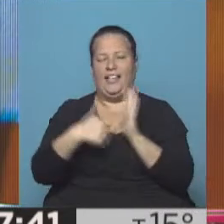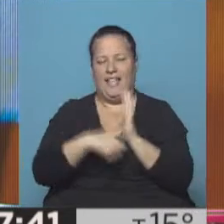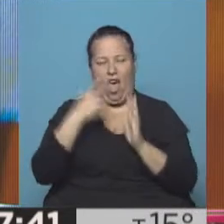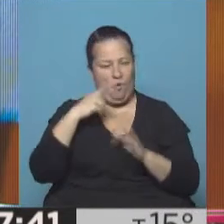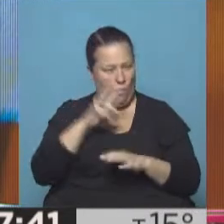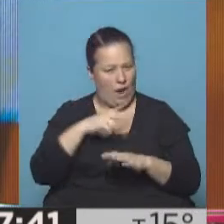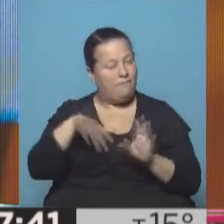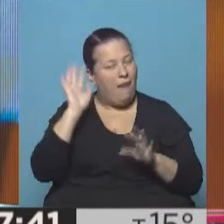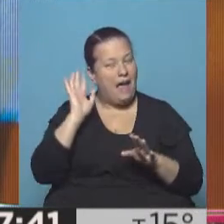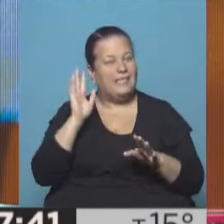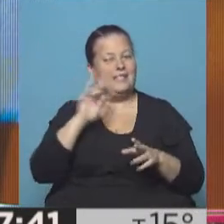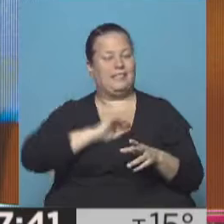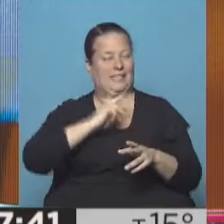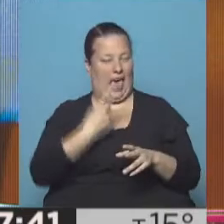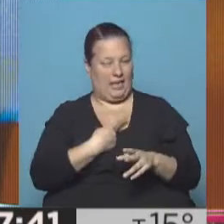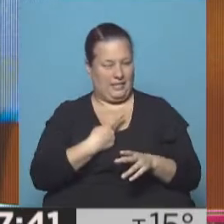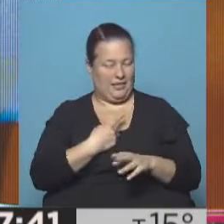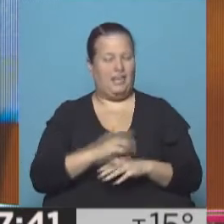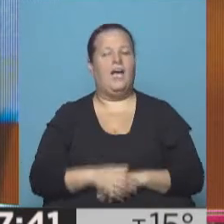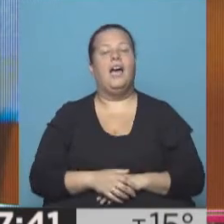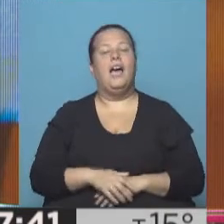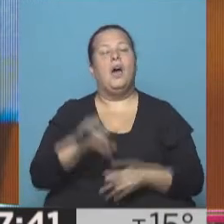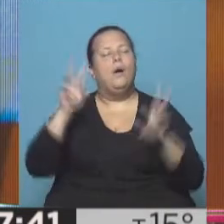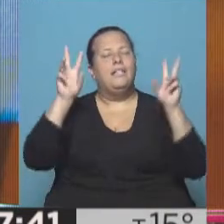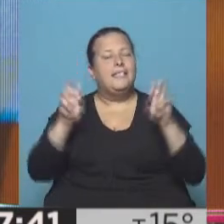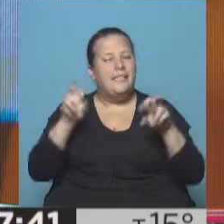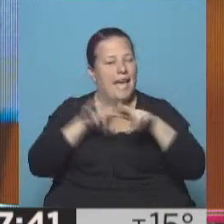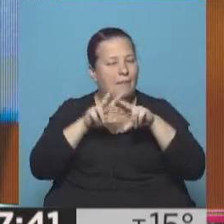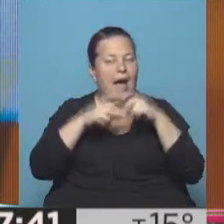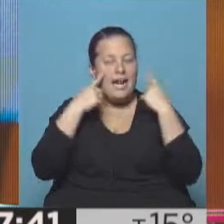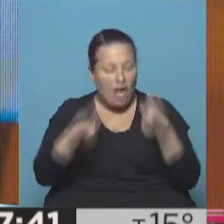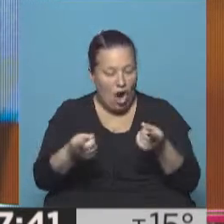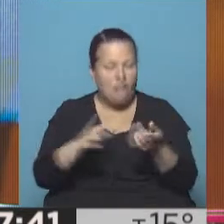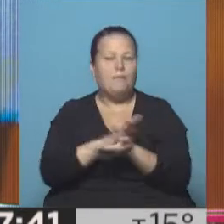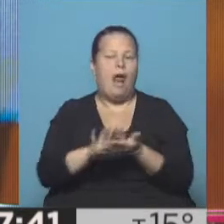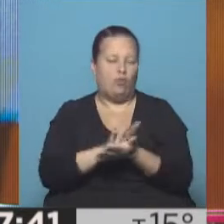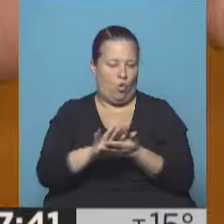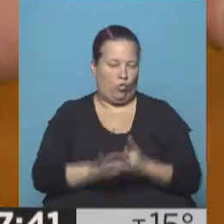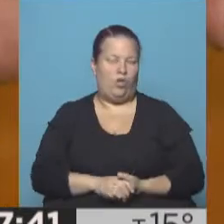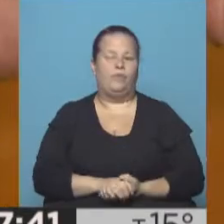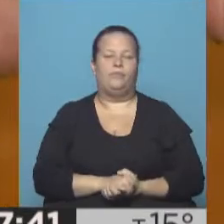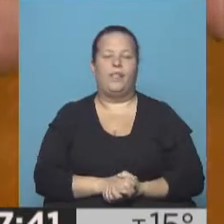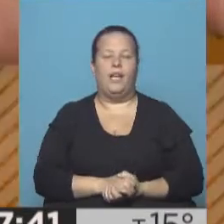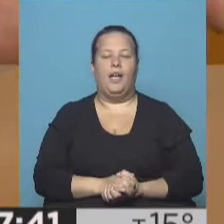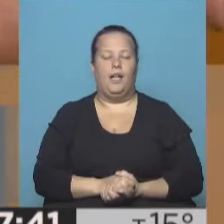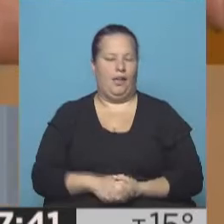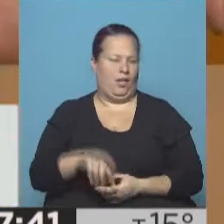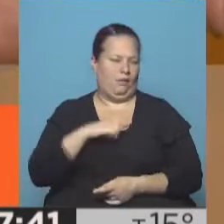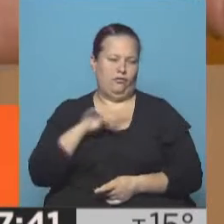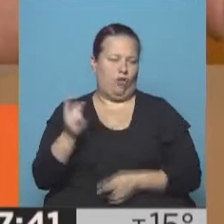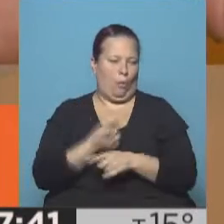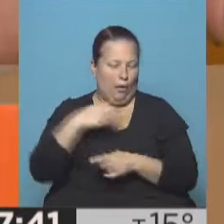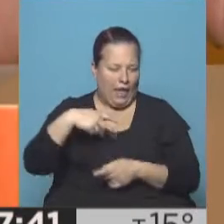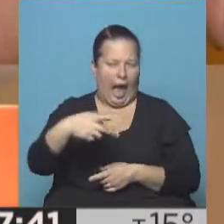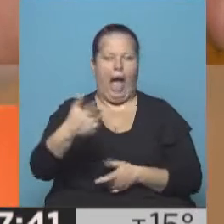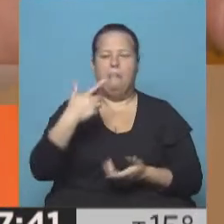sobre todo el transgénero. La consigna fue reconocer es reparar. No podíamos caminar, no